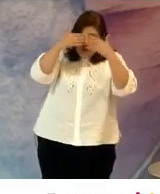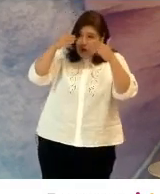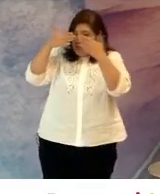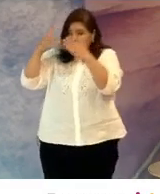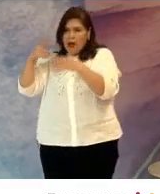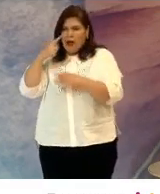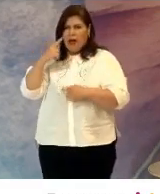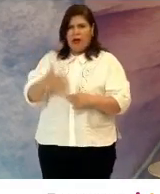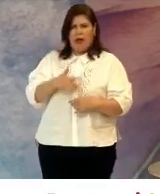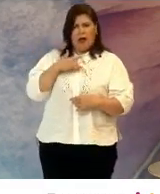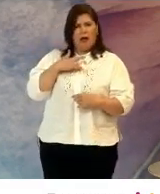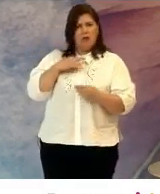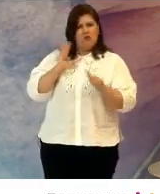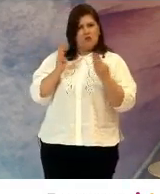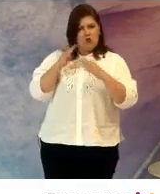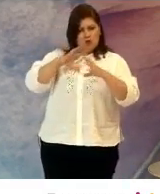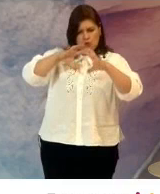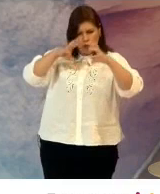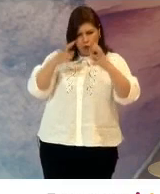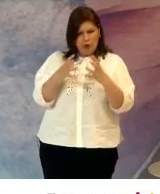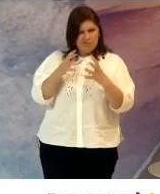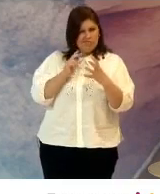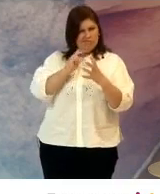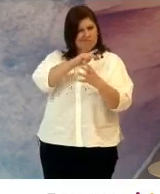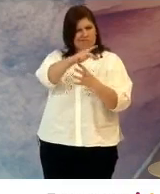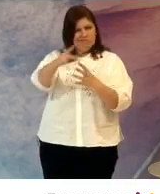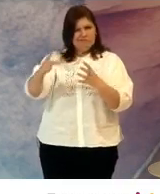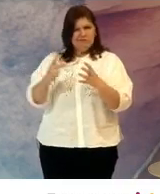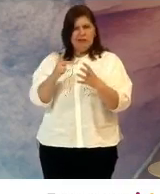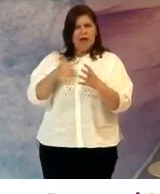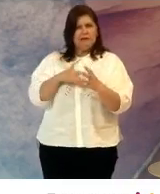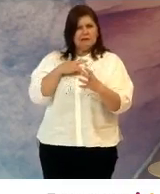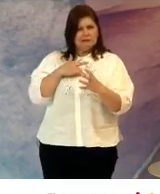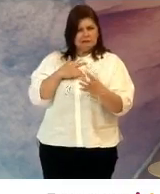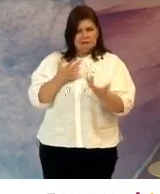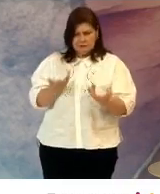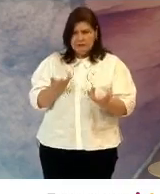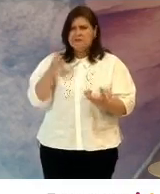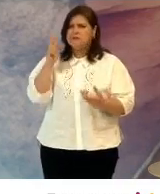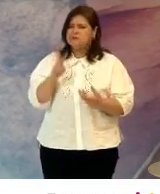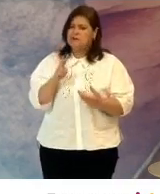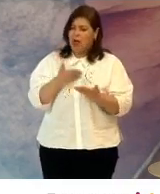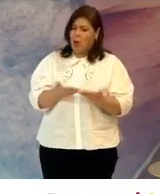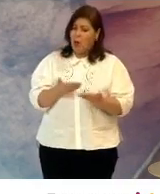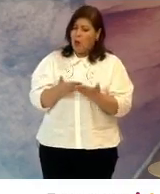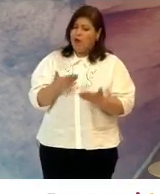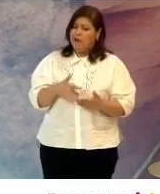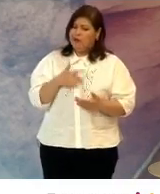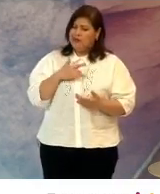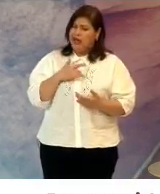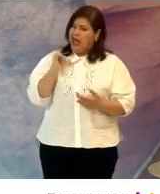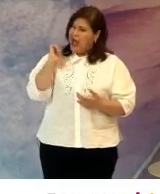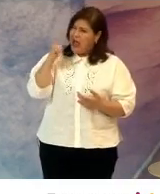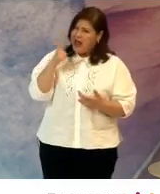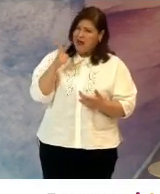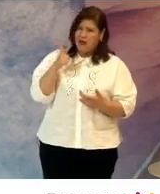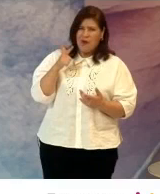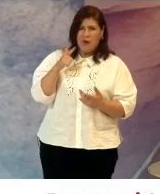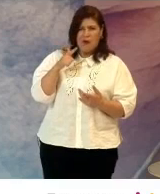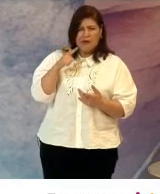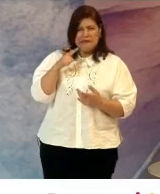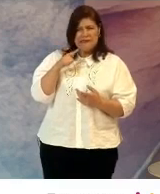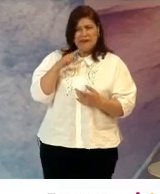todo el mundo. Estamos en un mundo en el que, en un momento en el que algo está muriendo y algo quieren